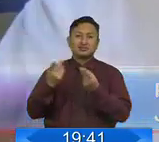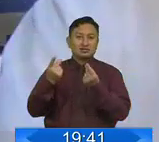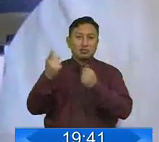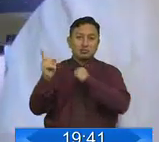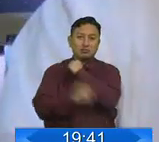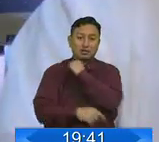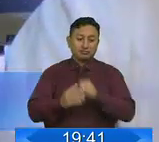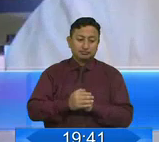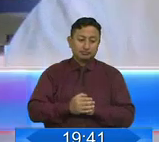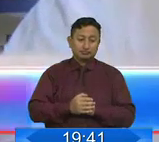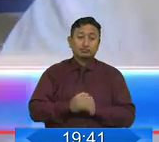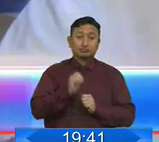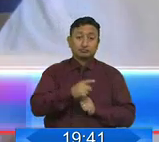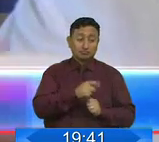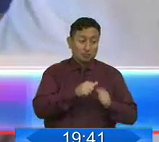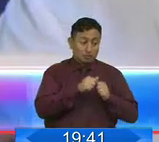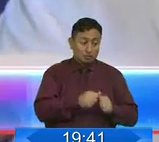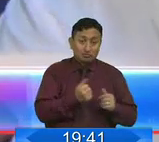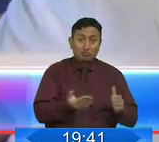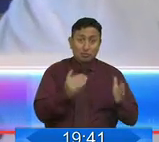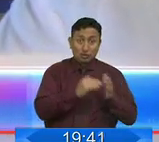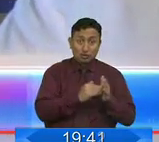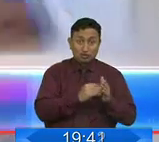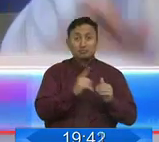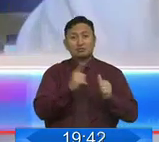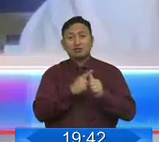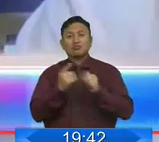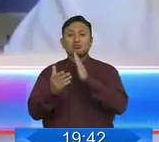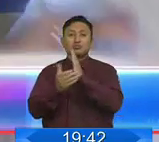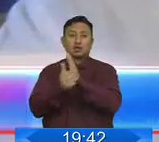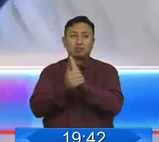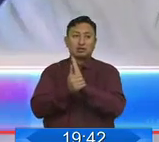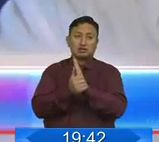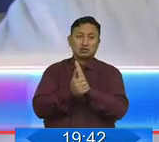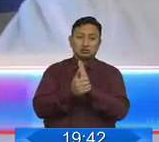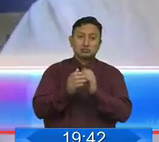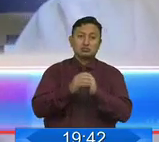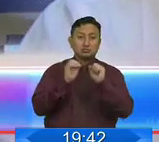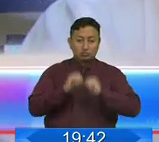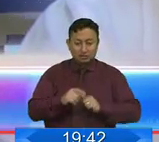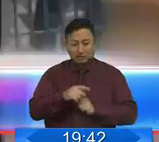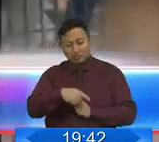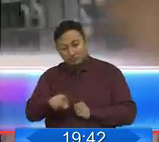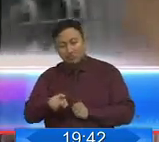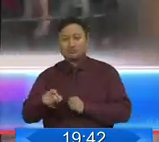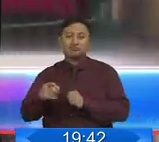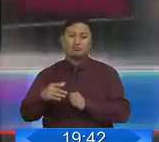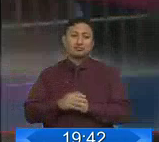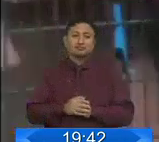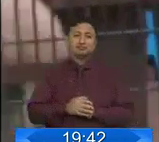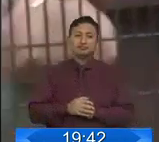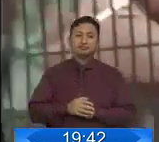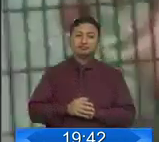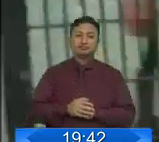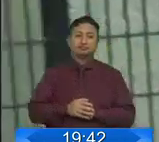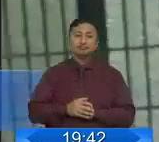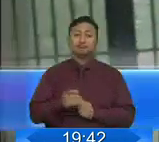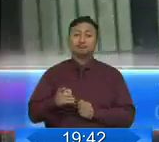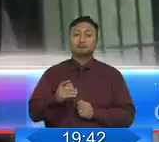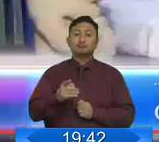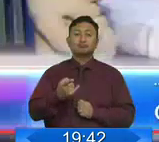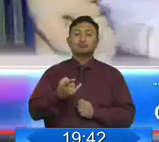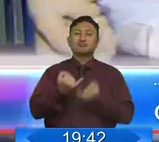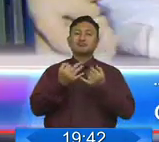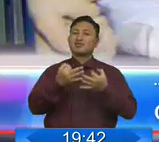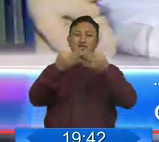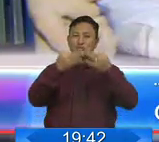sí la multa, pero también hay que capacitarlo. Si persiste, vamos a capacitarlo. Habla además del comercio autónomo y lo